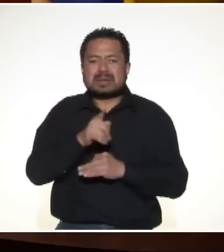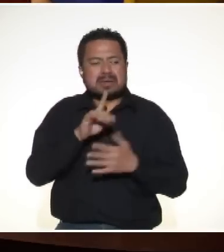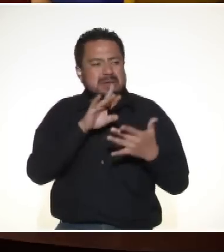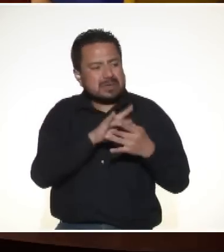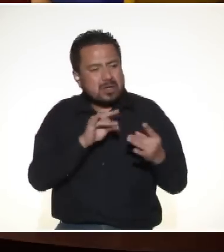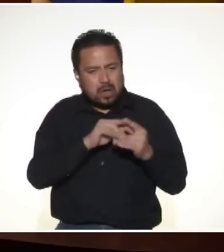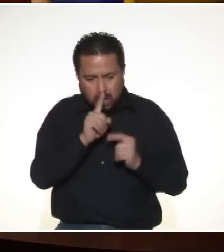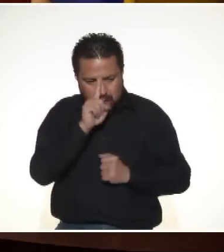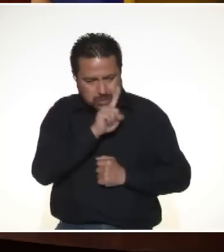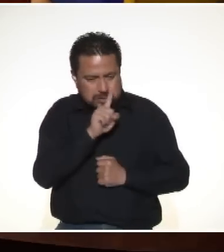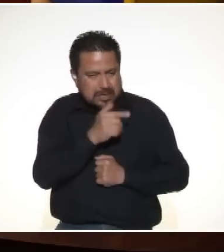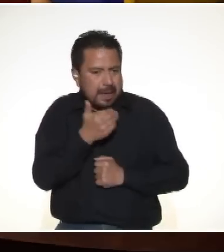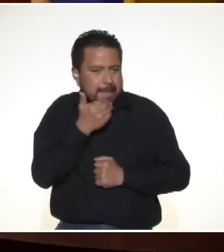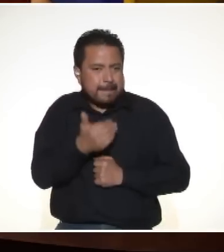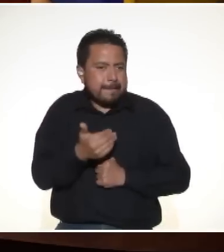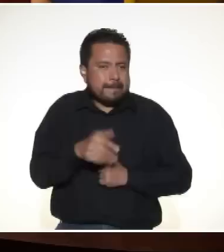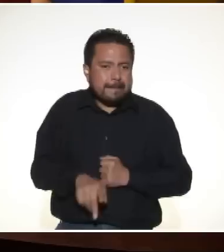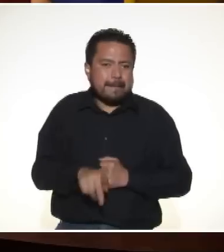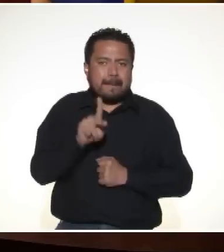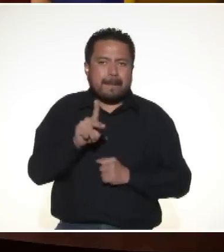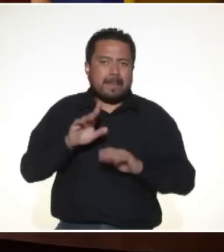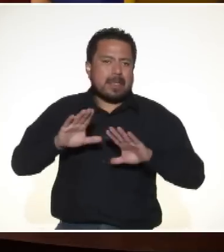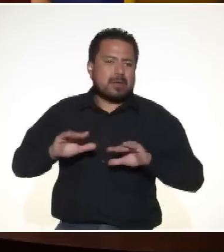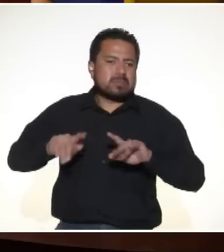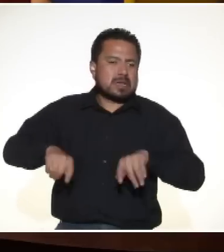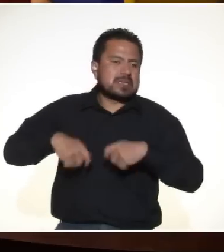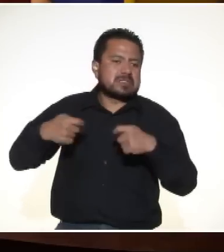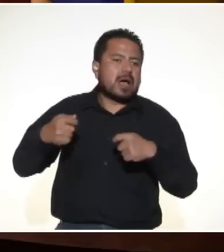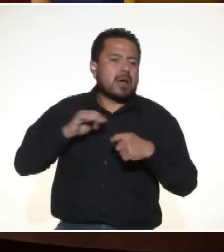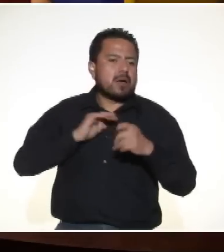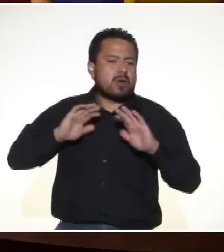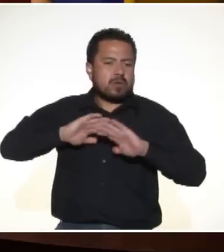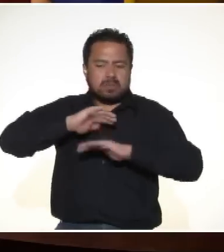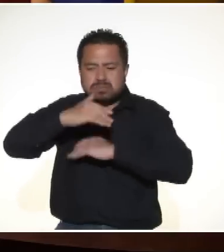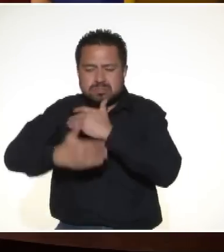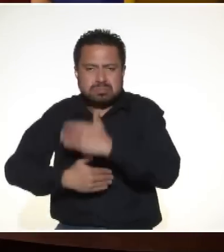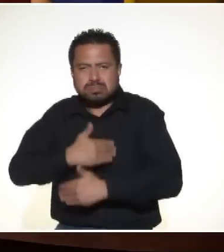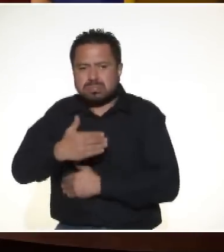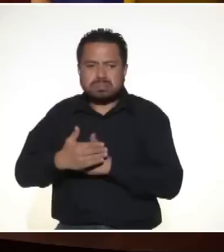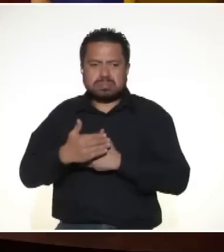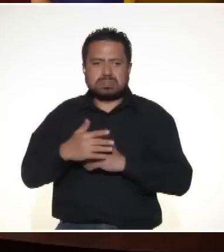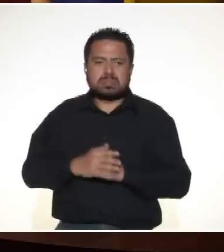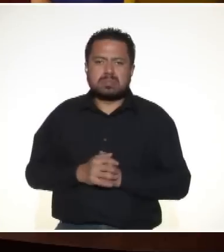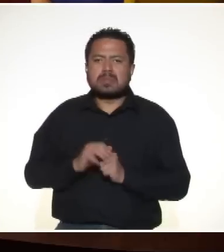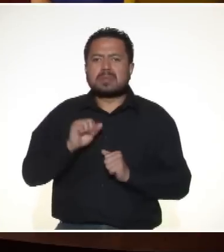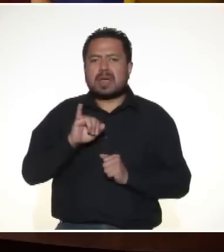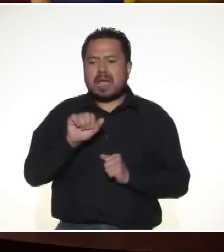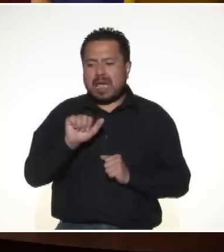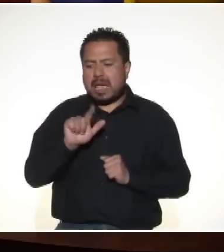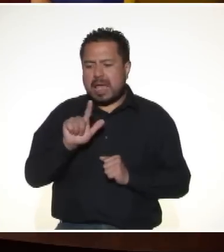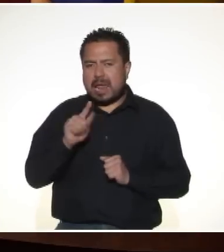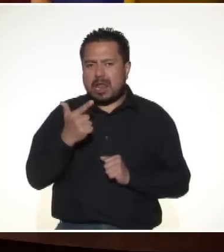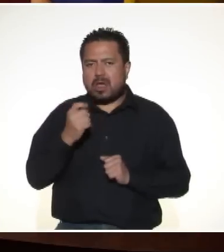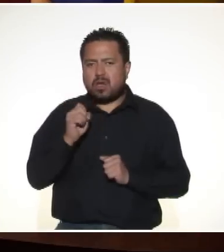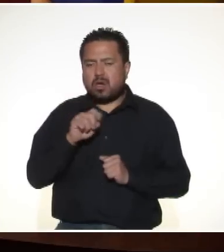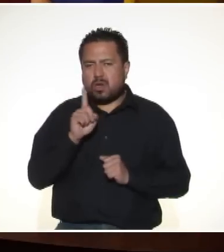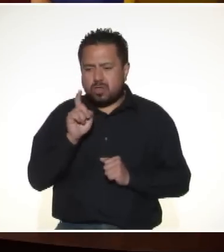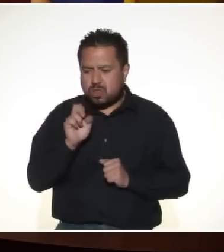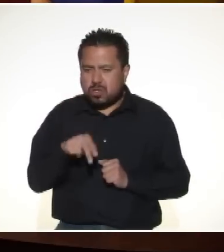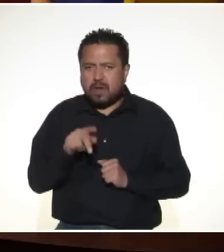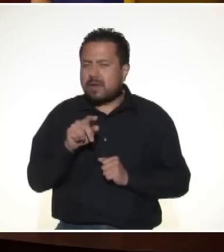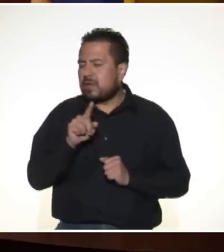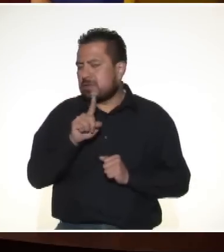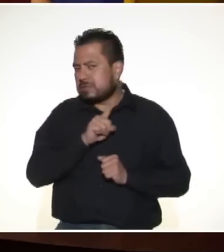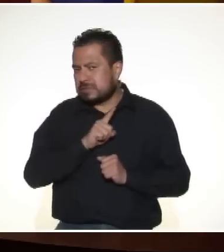digamos consejos prácticos. Pero una colcha, una sábana lo puedes tapar. Si la puedes mojar. Tiene que ser algodón, tiene que ser una fibra